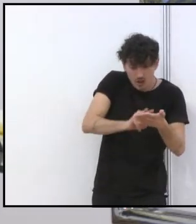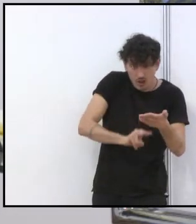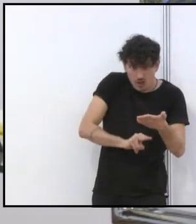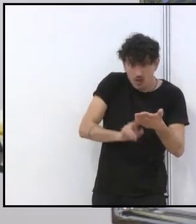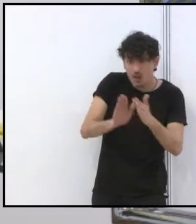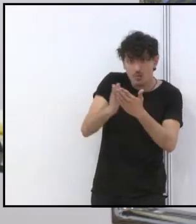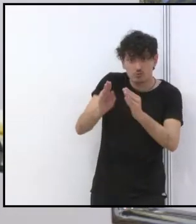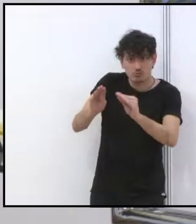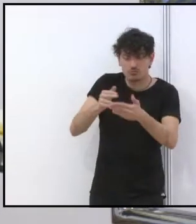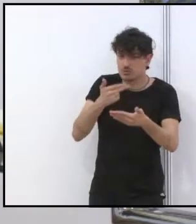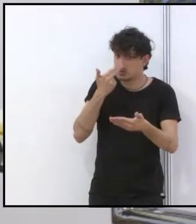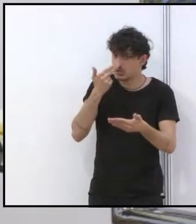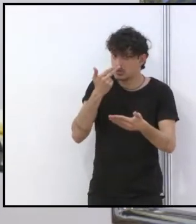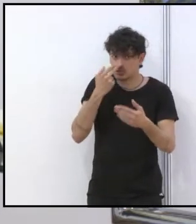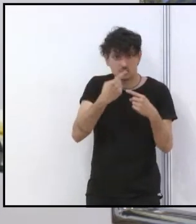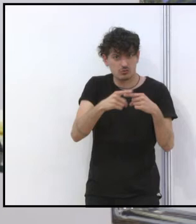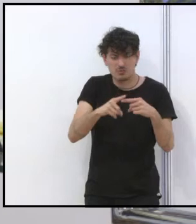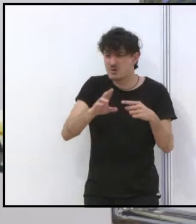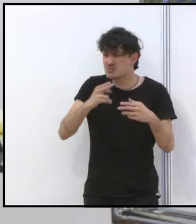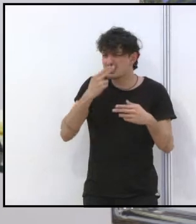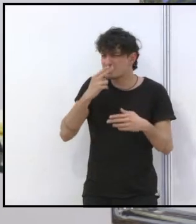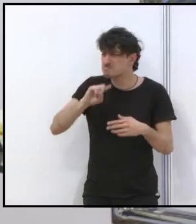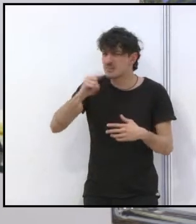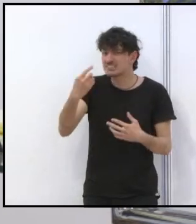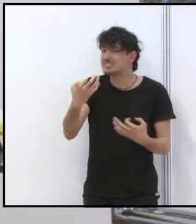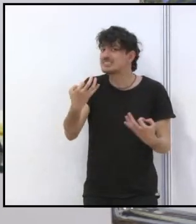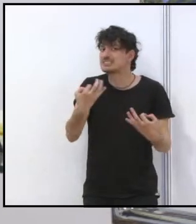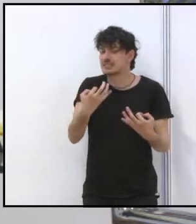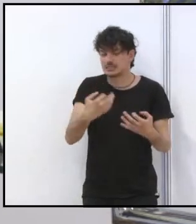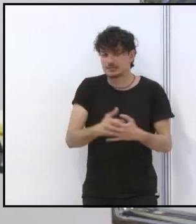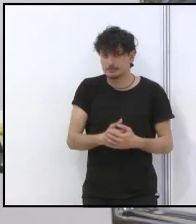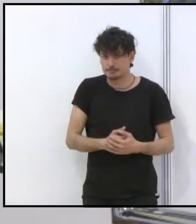de Clara, pero lo que más me interesa es su